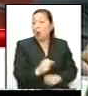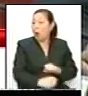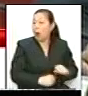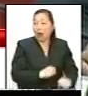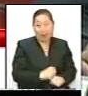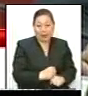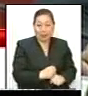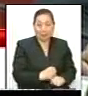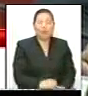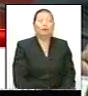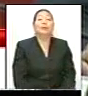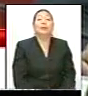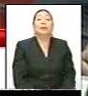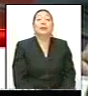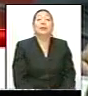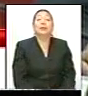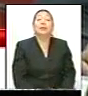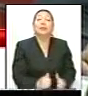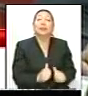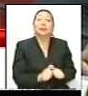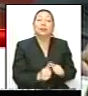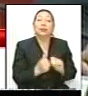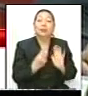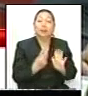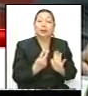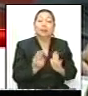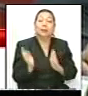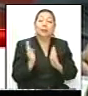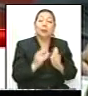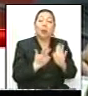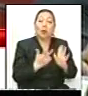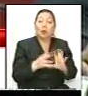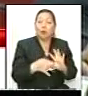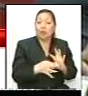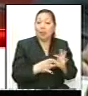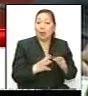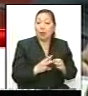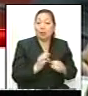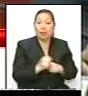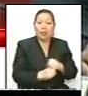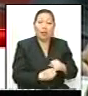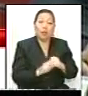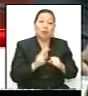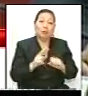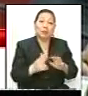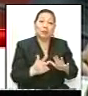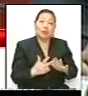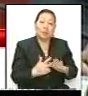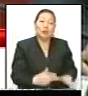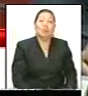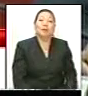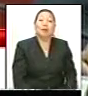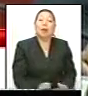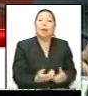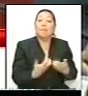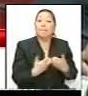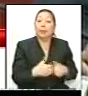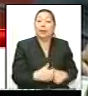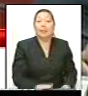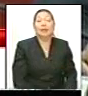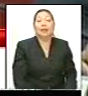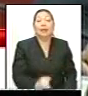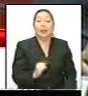En atención a ello, con fechas 7 y 8 de agosto del 2018, la empresa